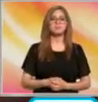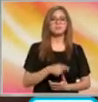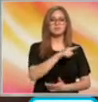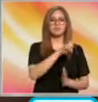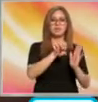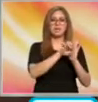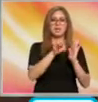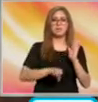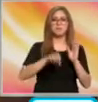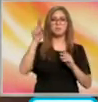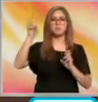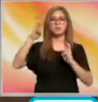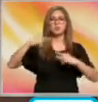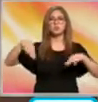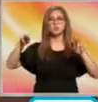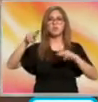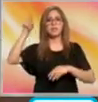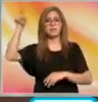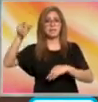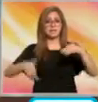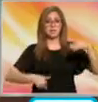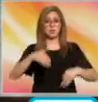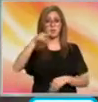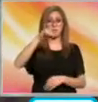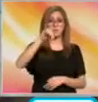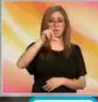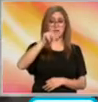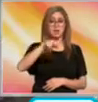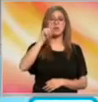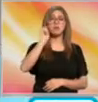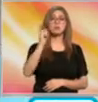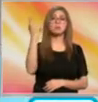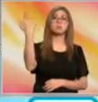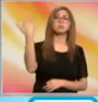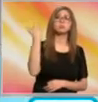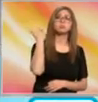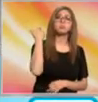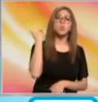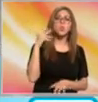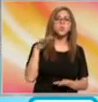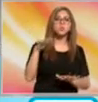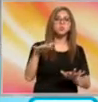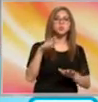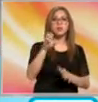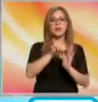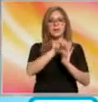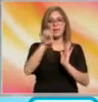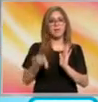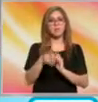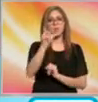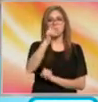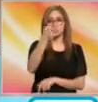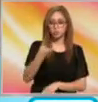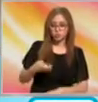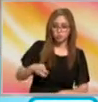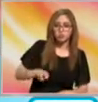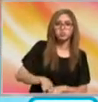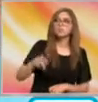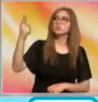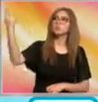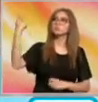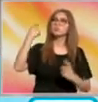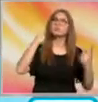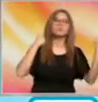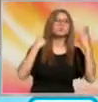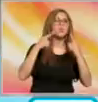Teatro Milán es una experiencia pues, muy agradable porque tienen un equipazo. Así es. Donde te sientes, se oye espectacular. Y tiene